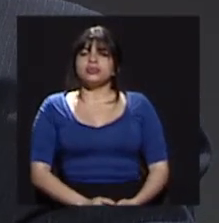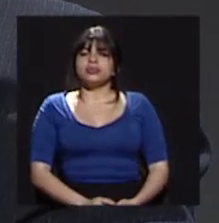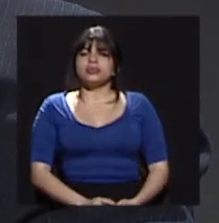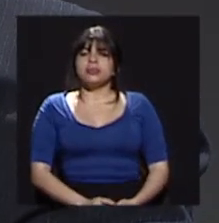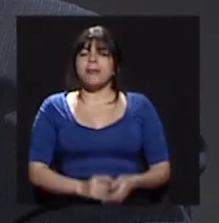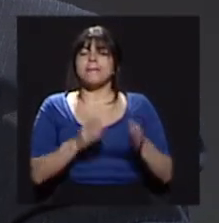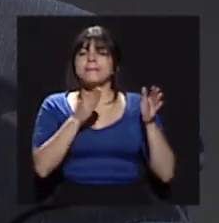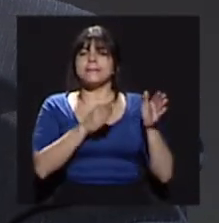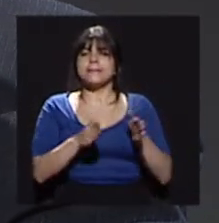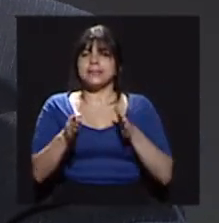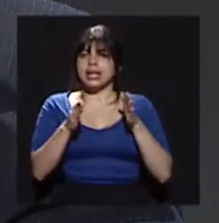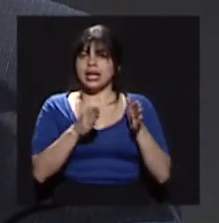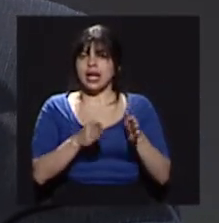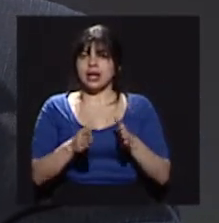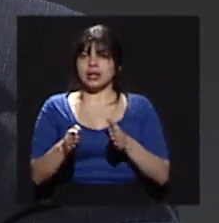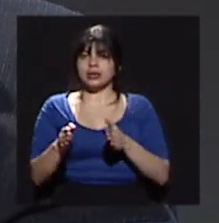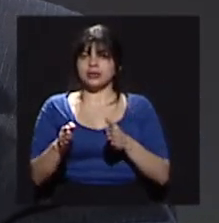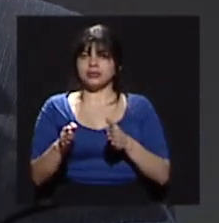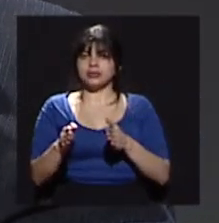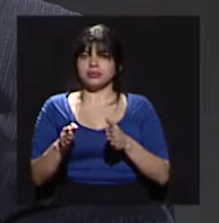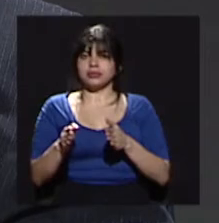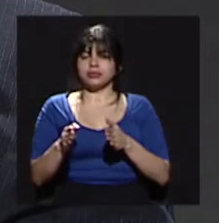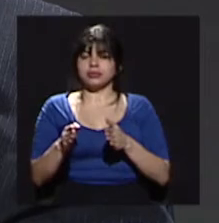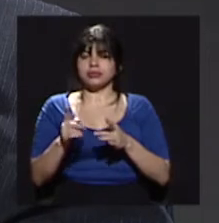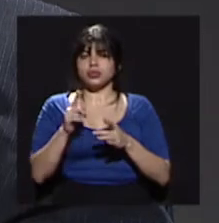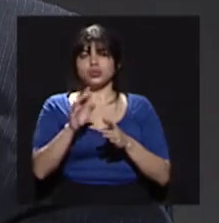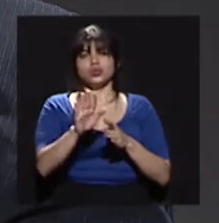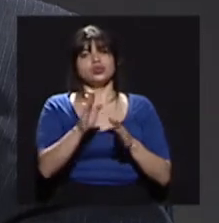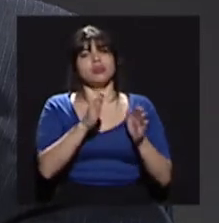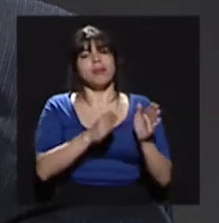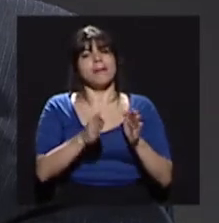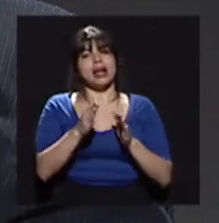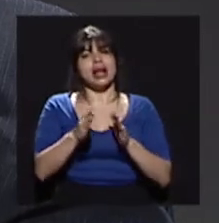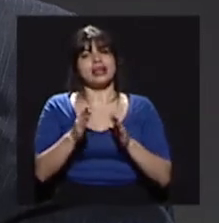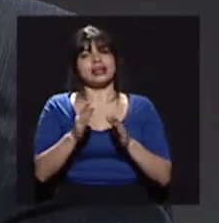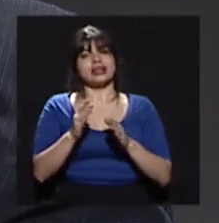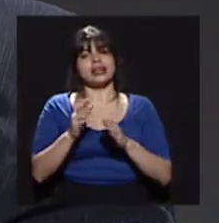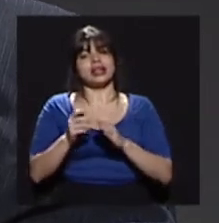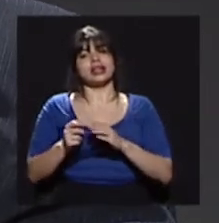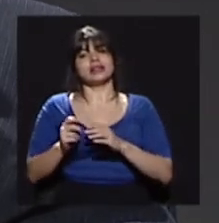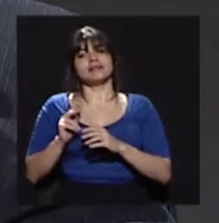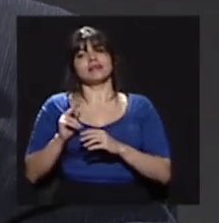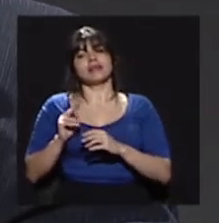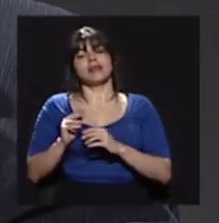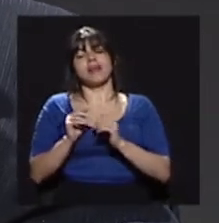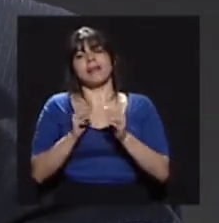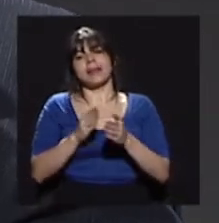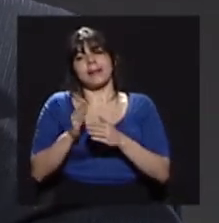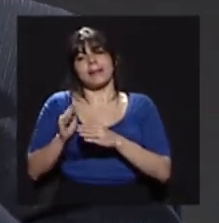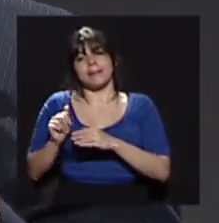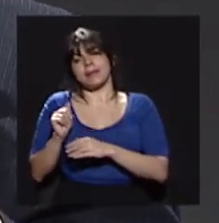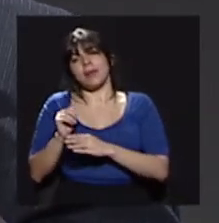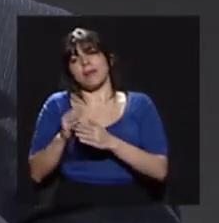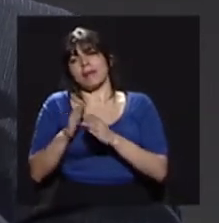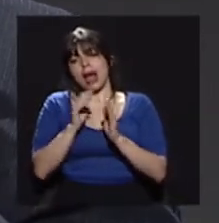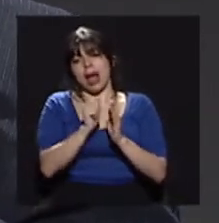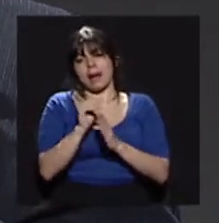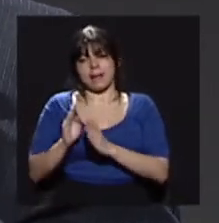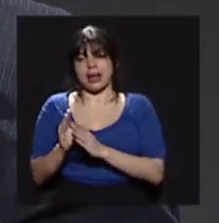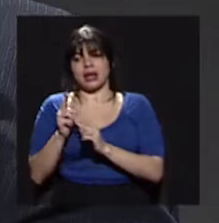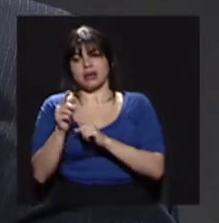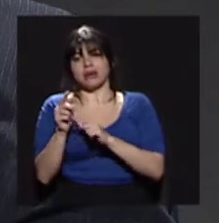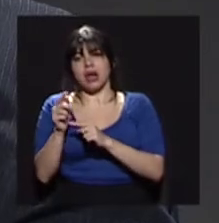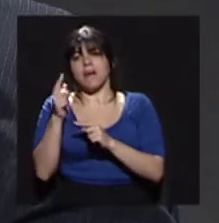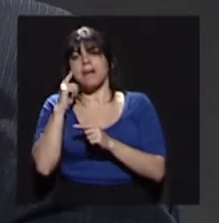plan y su plan de reserva tanto en lo que tiene que ver con nuevos